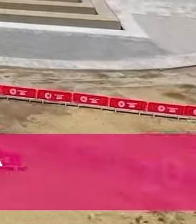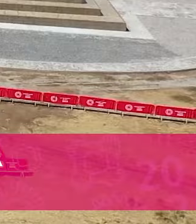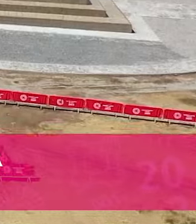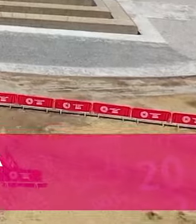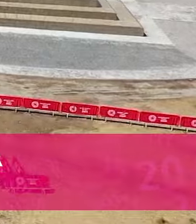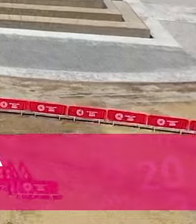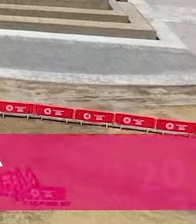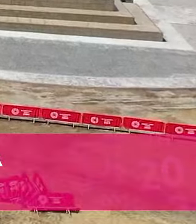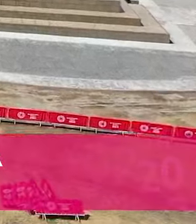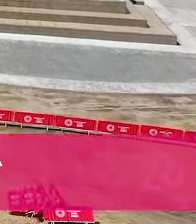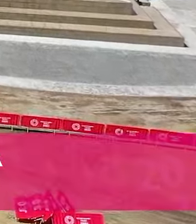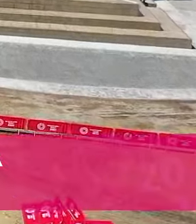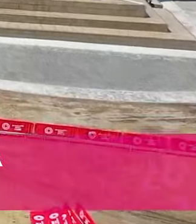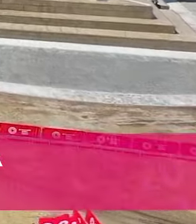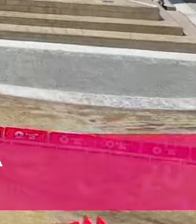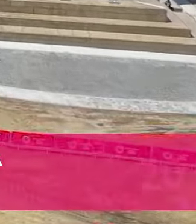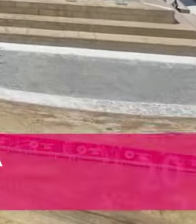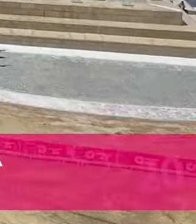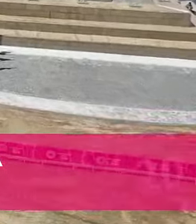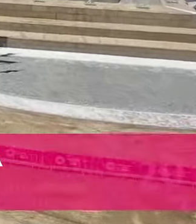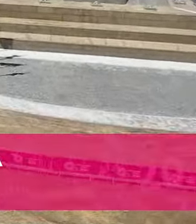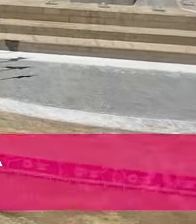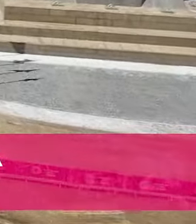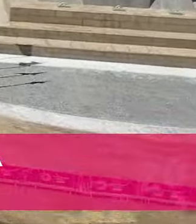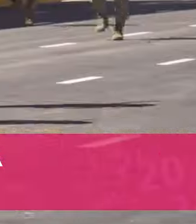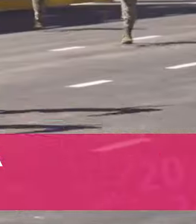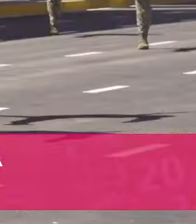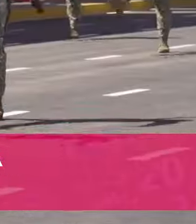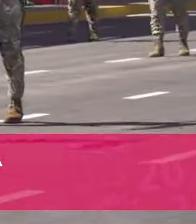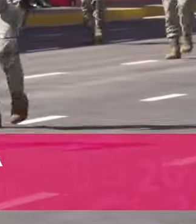Entonces, las diferentes delegaciones en este gran homenaje al Bicentenario de la Batalla de Junín.